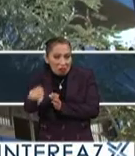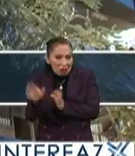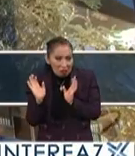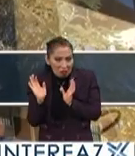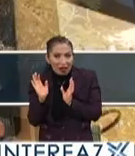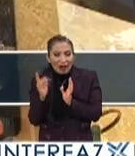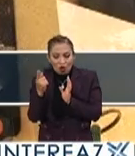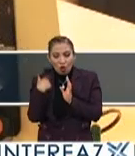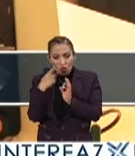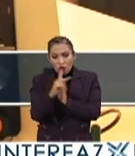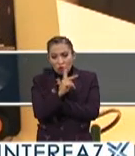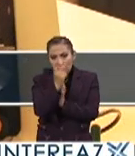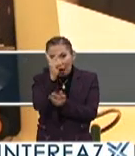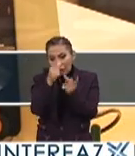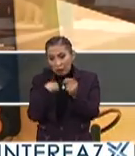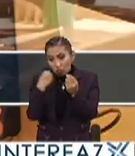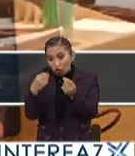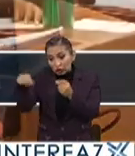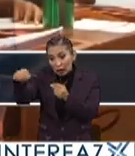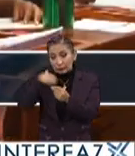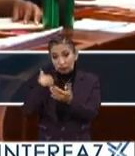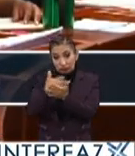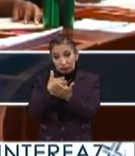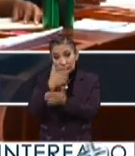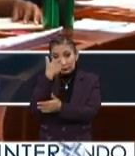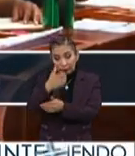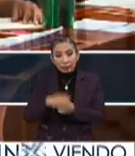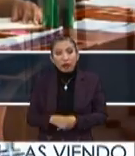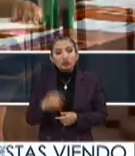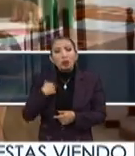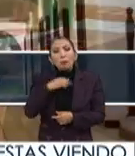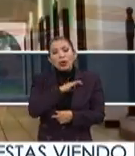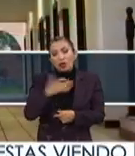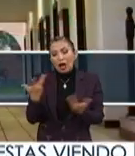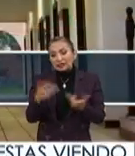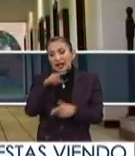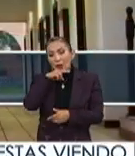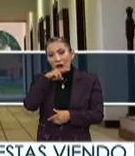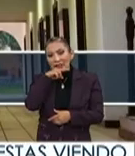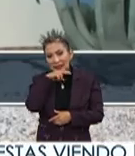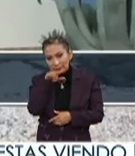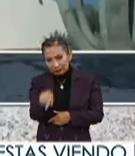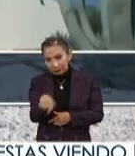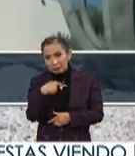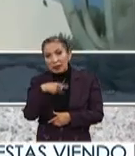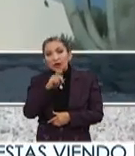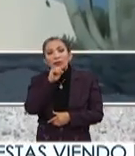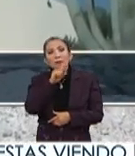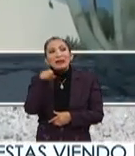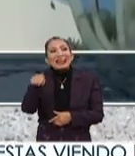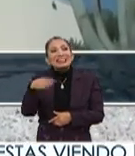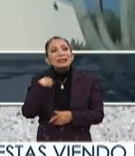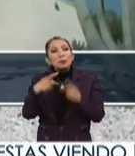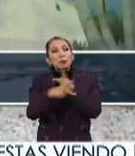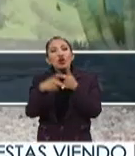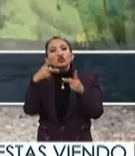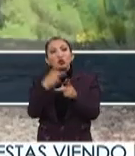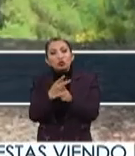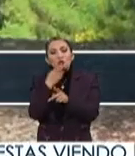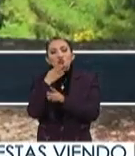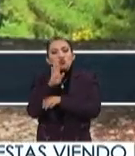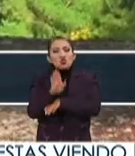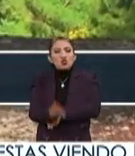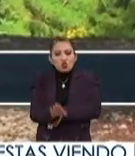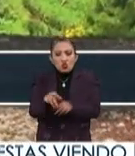los cultivos que están dejando muchas divisas al país. Sí. Bueno, yo puedo producir el aguacate, pero yo sé que este es un producto perecedero